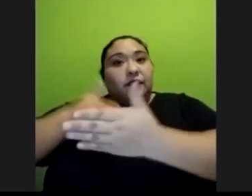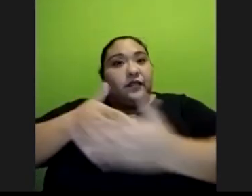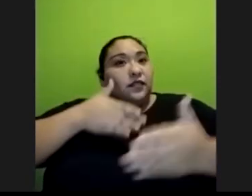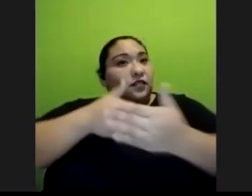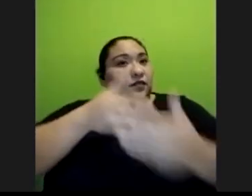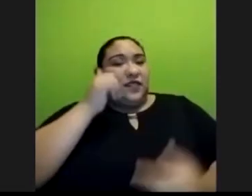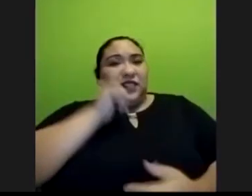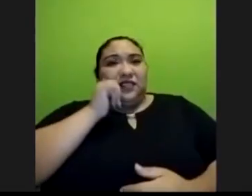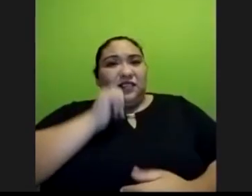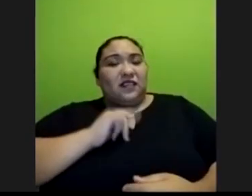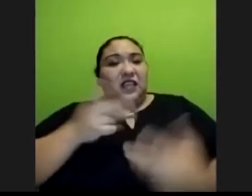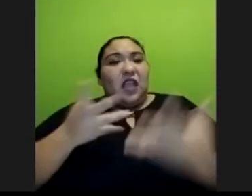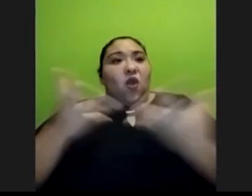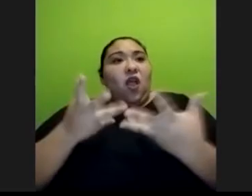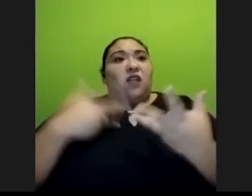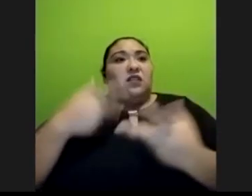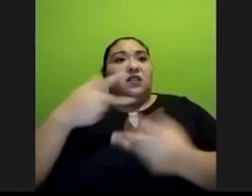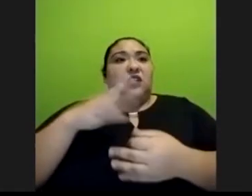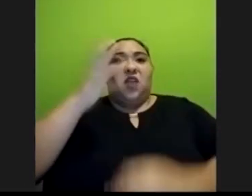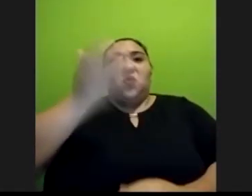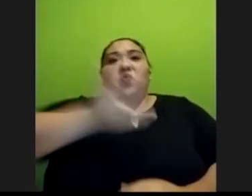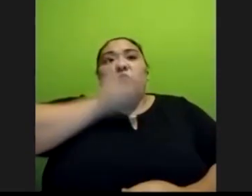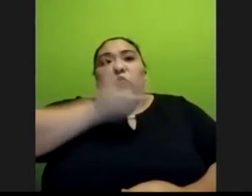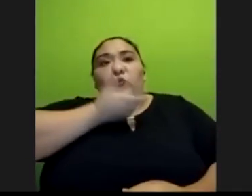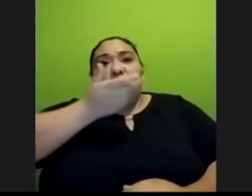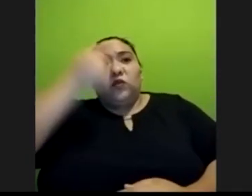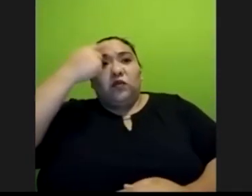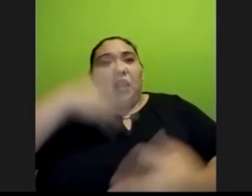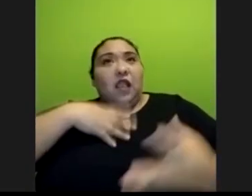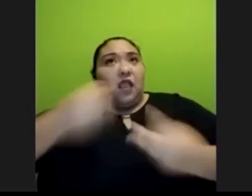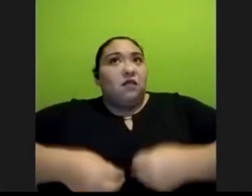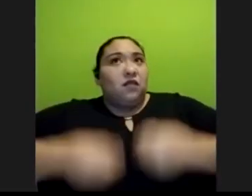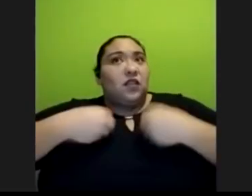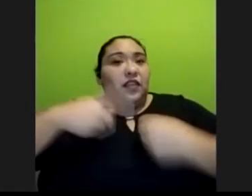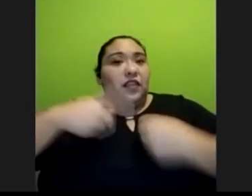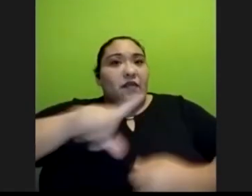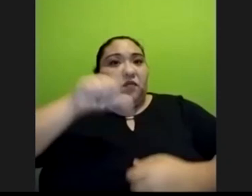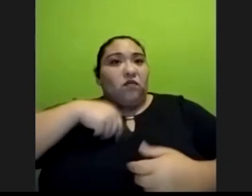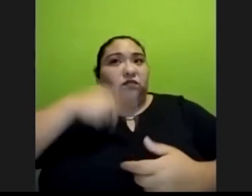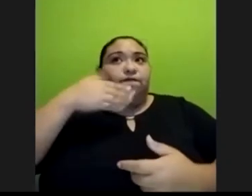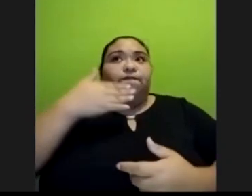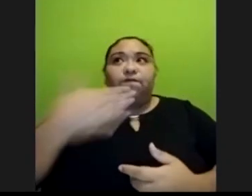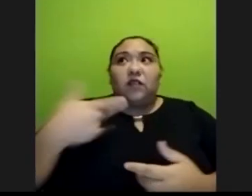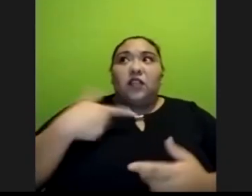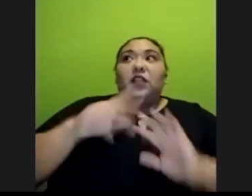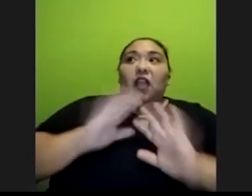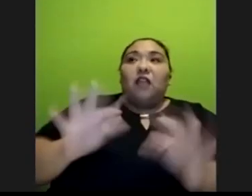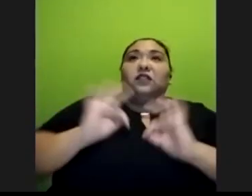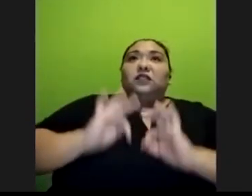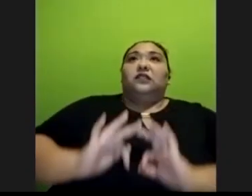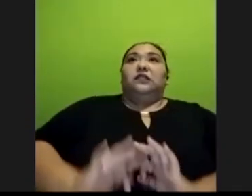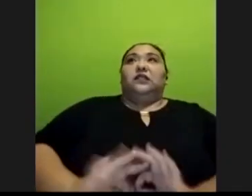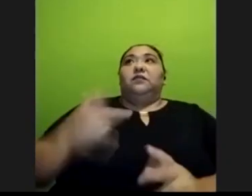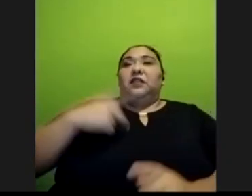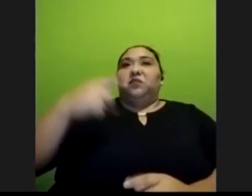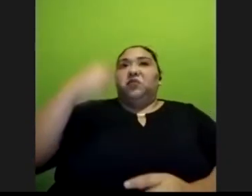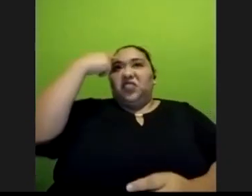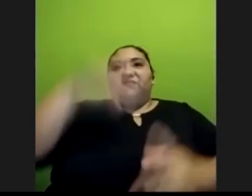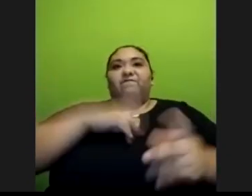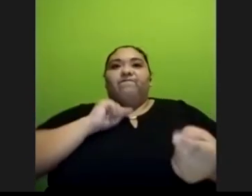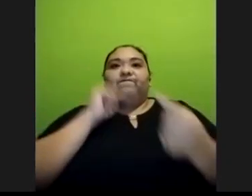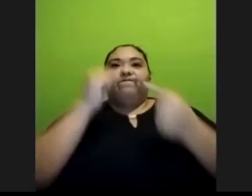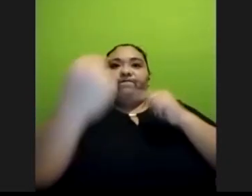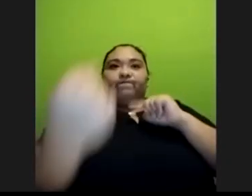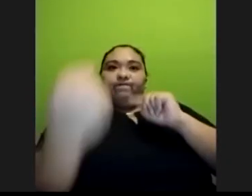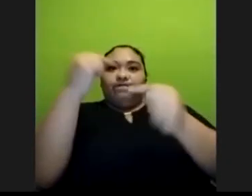nueva realidad, acostumbrarse y luego ser resilientes, es decir, salir bien de eso. Entonces, creo que los niños y las niñas migrantes